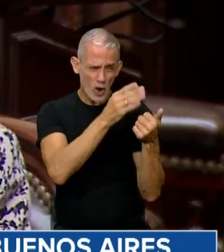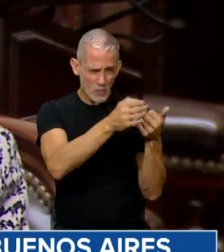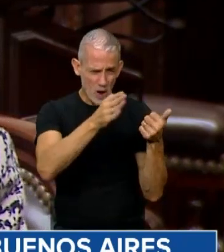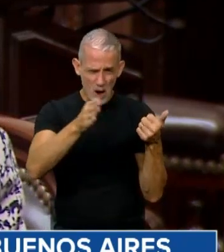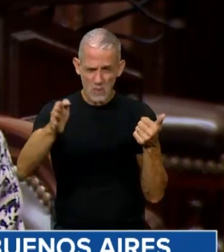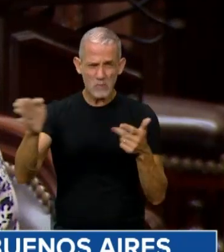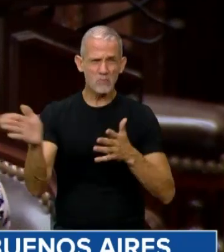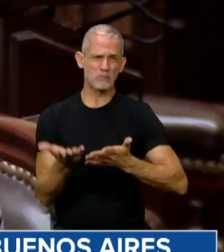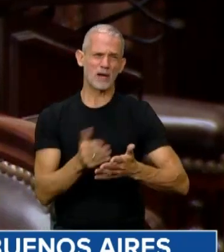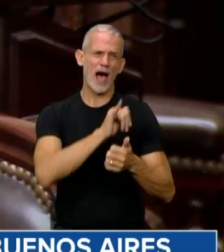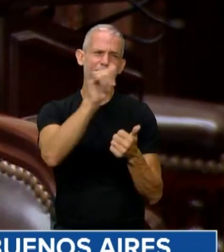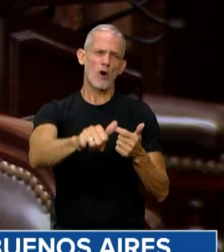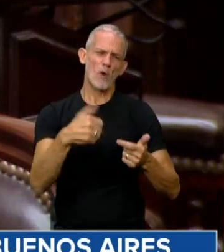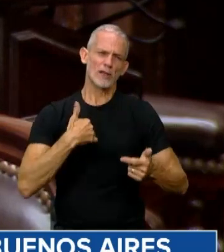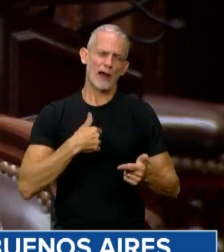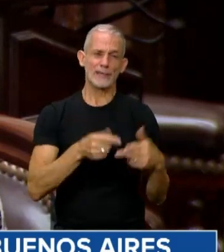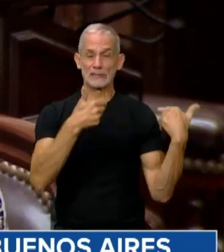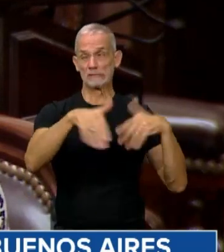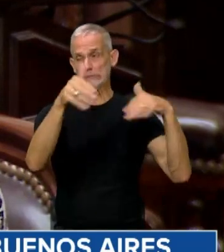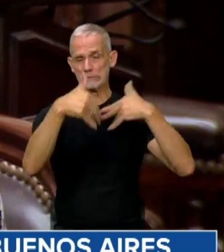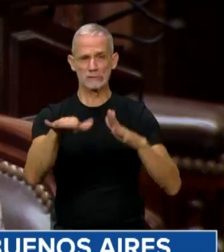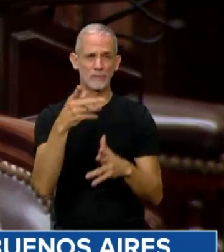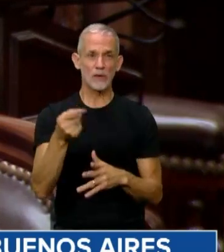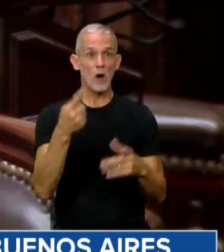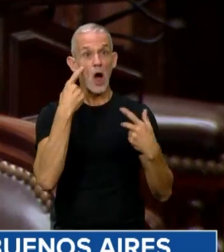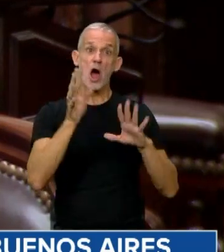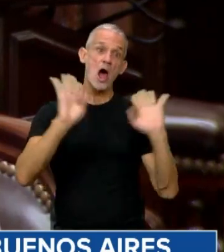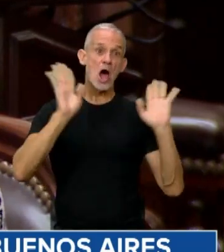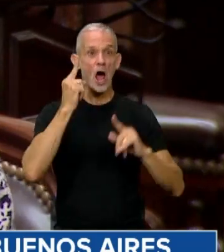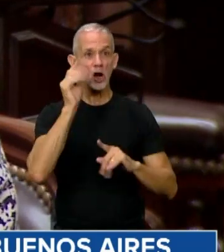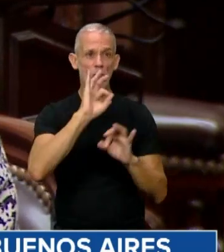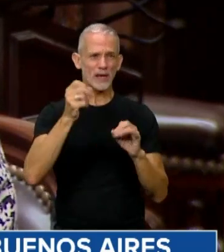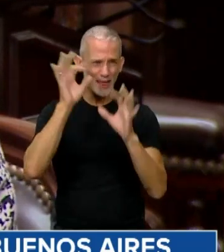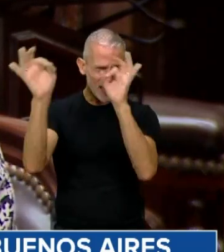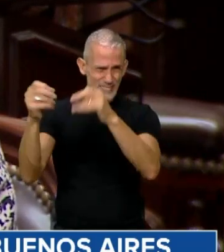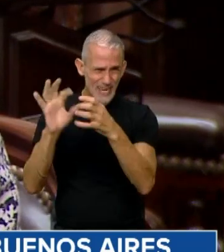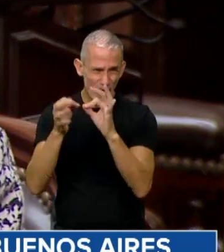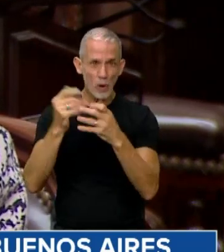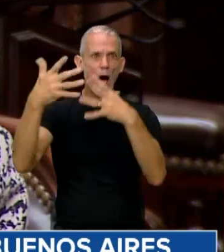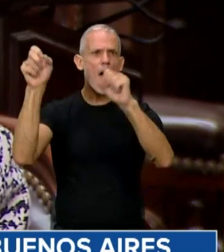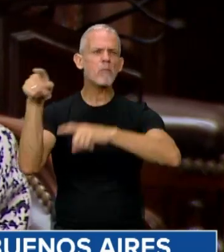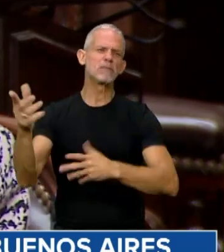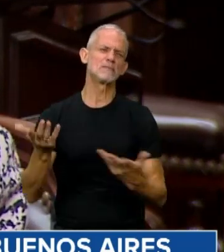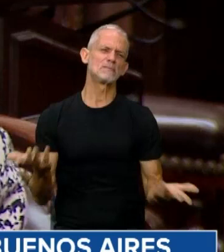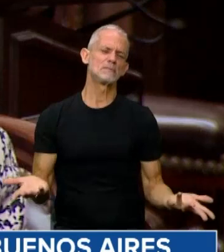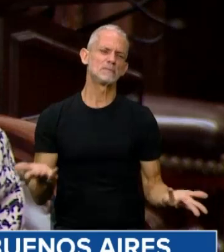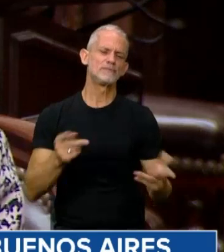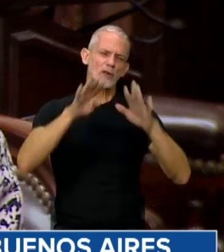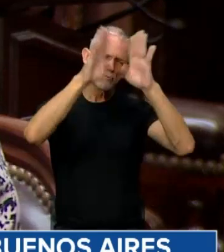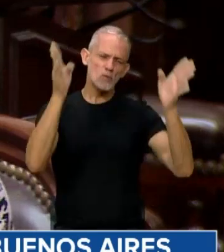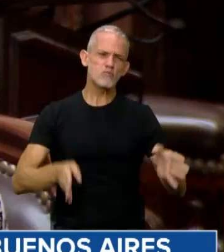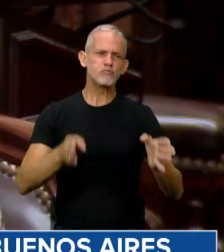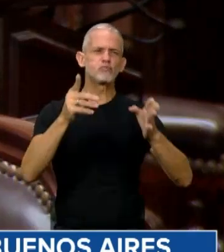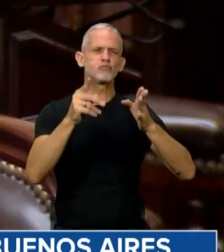varios puertos o aeropuertos en la Argentina y acá nadie vio nada. Eso tiene que ver, por supuesto, con los escáneres de